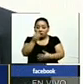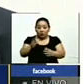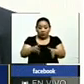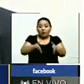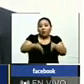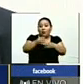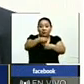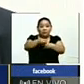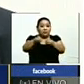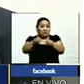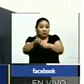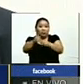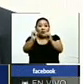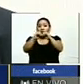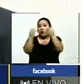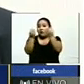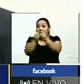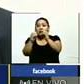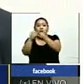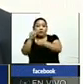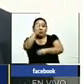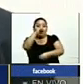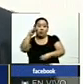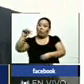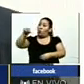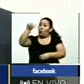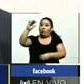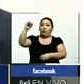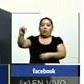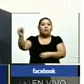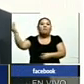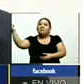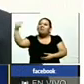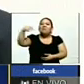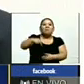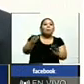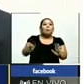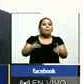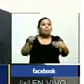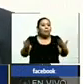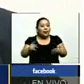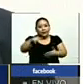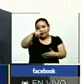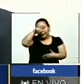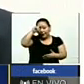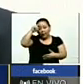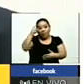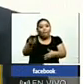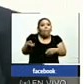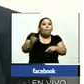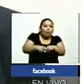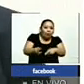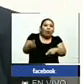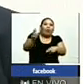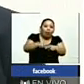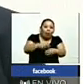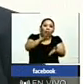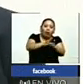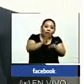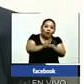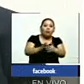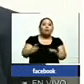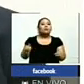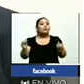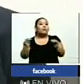organismos regionales e internacionales tienen con el propósito de evitar doble esfuerzo y doble inversión. Asimismo,